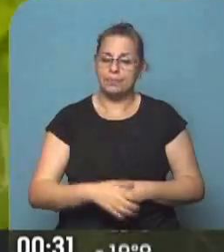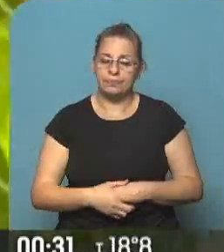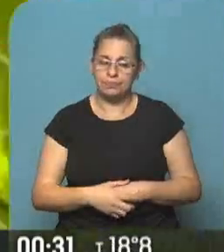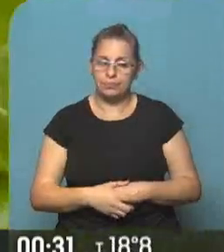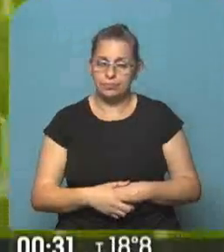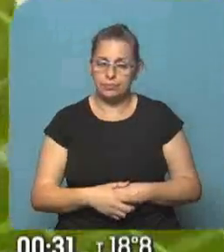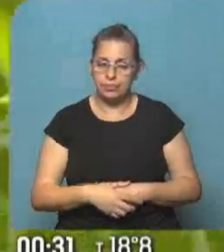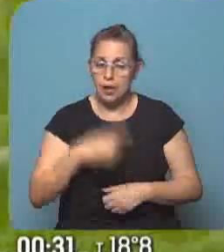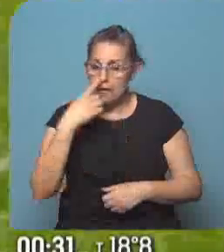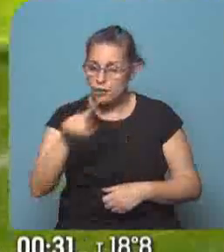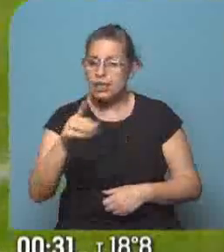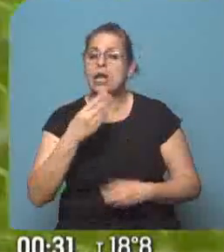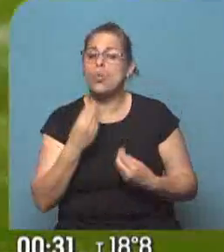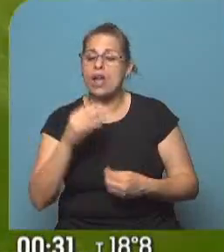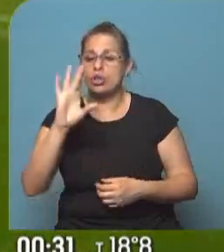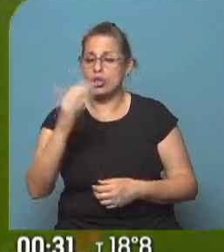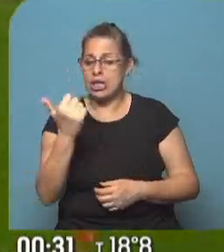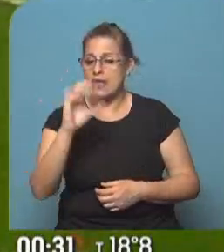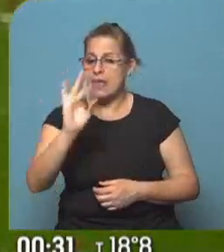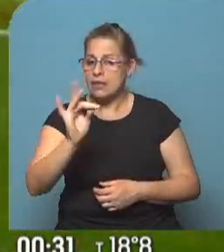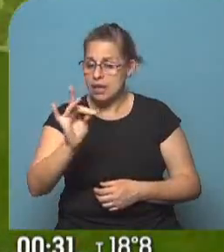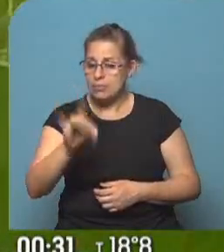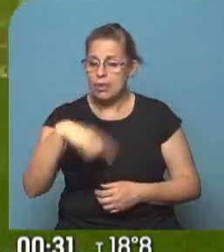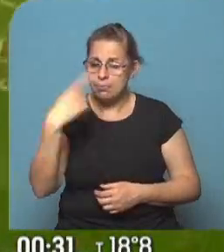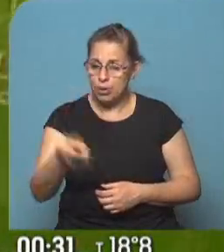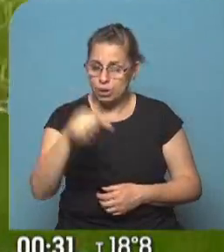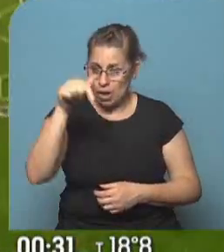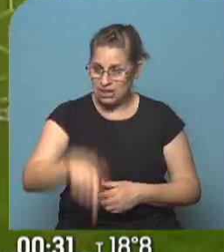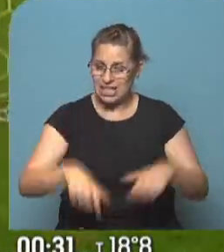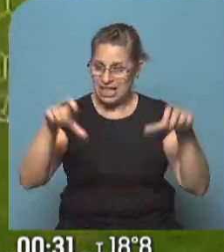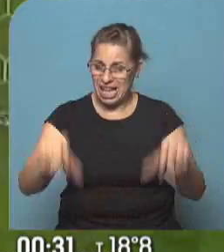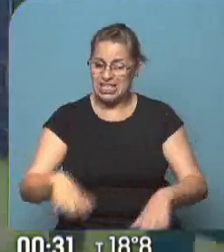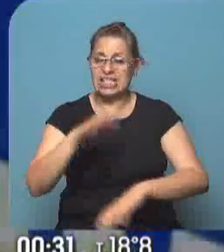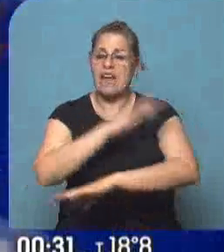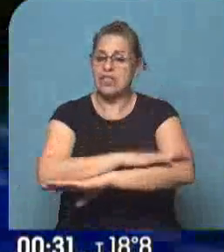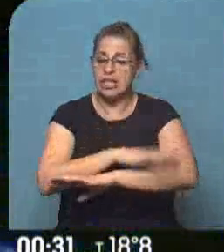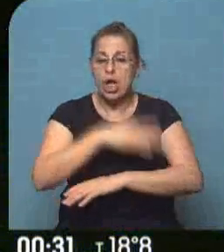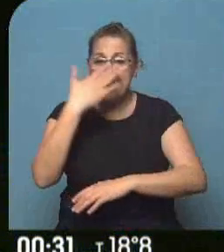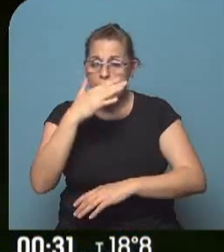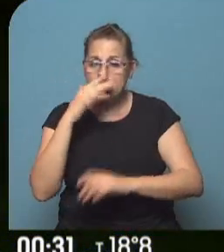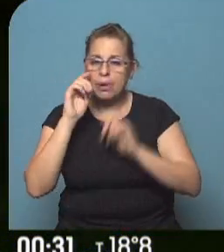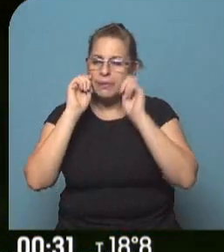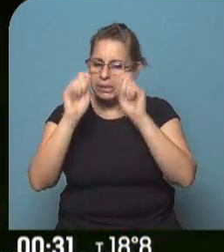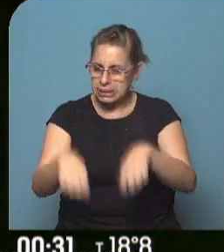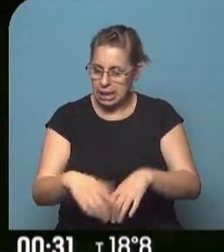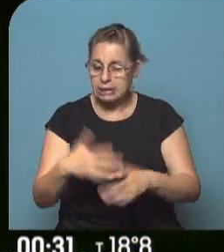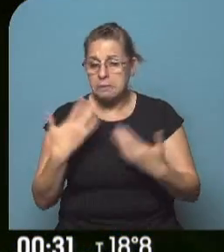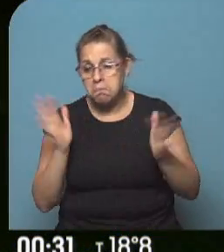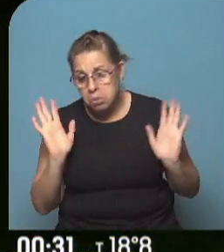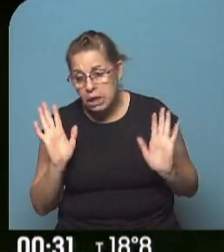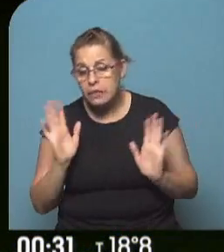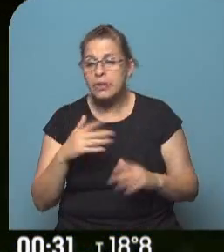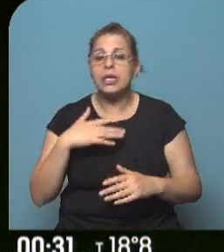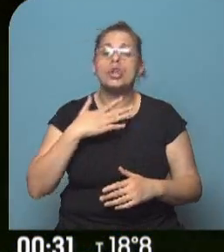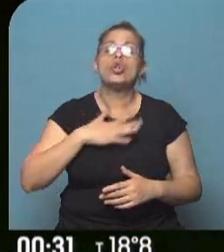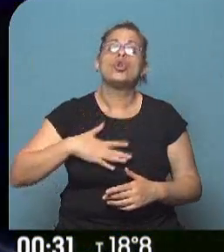Las finales se jugarán el 6 de diciembre aquí en Avellaneda y luego se define de visitante. Puede ser Amalia o